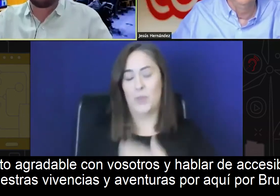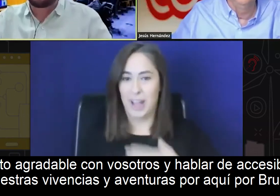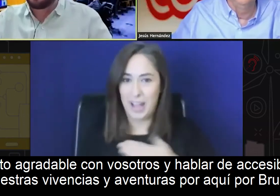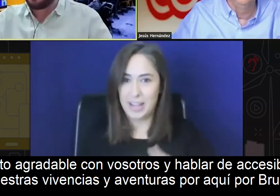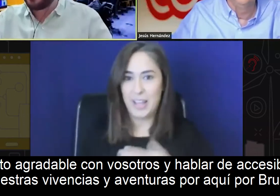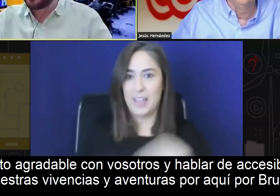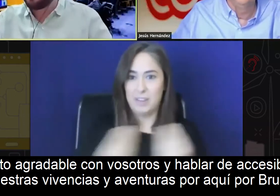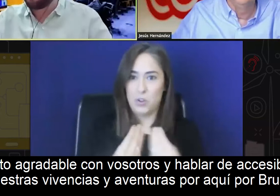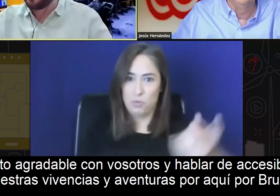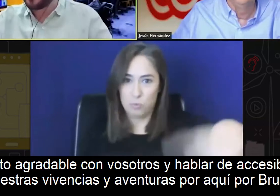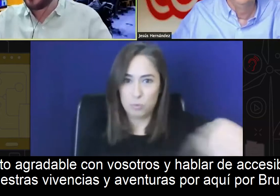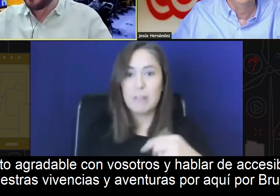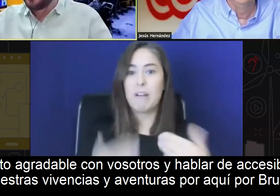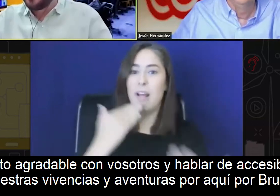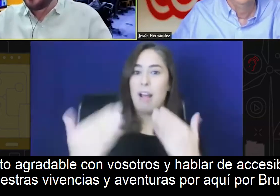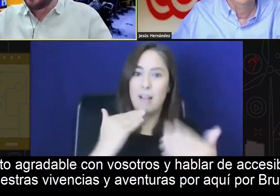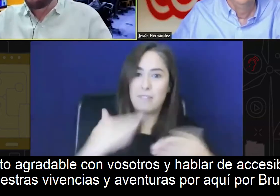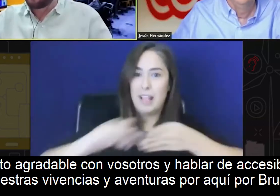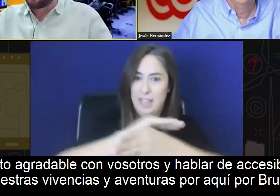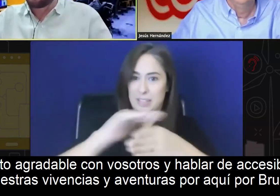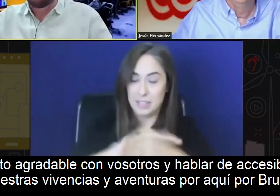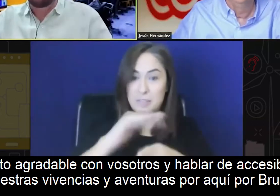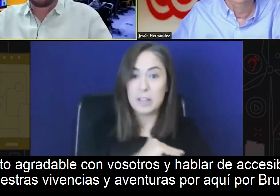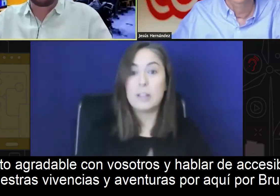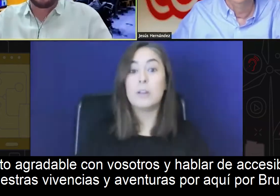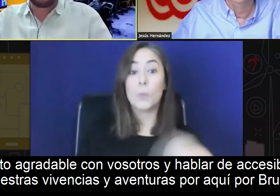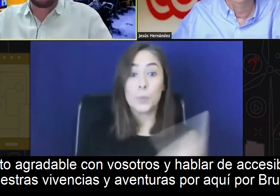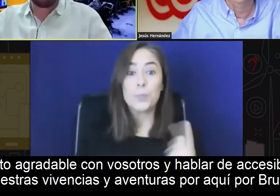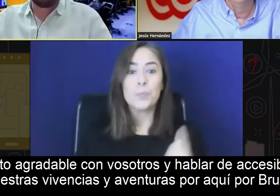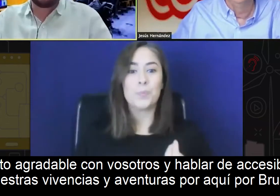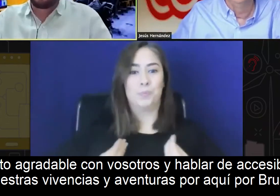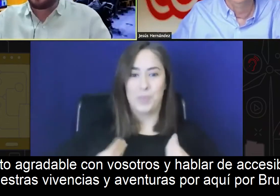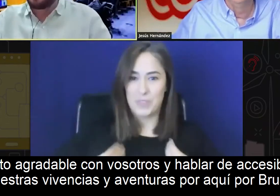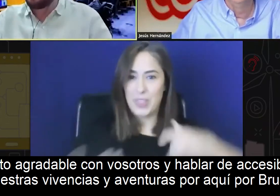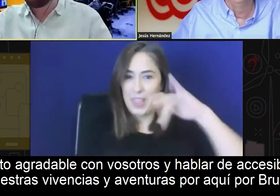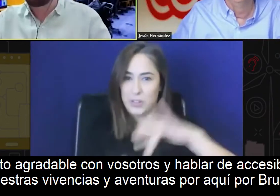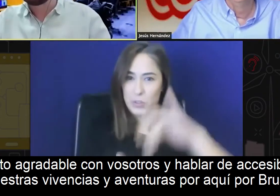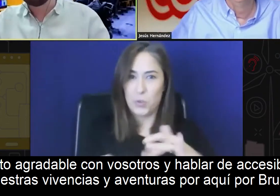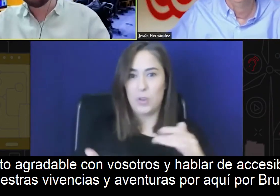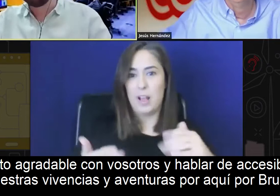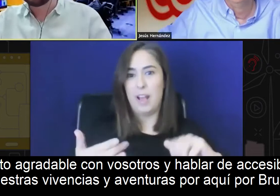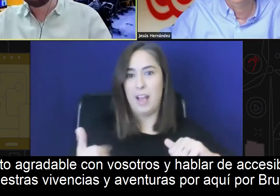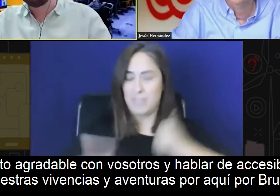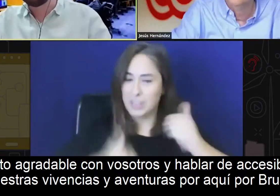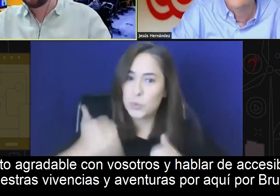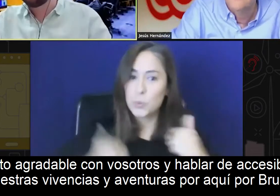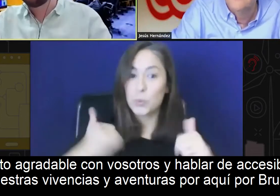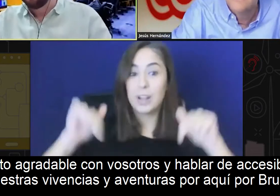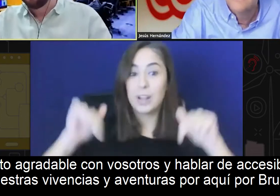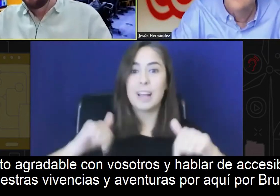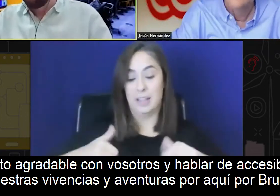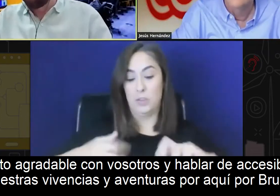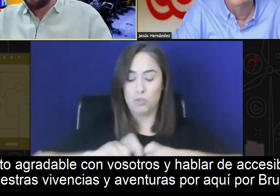a hablar de accesibilidad y de nuestras vivencias y aventuras por aquí, por